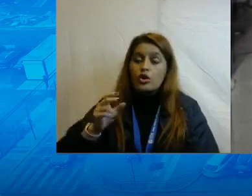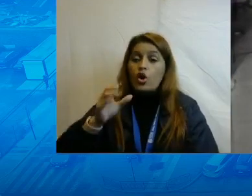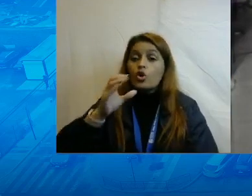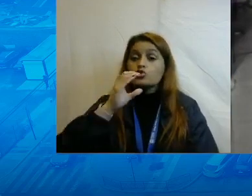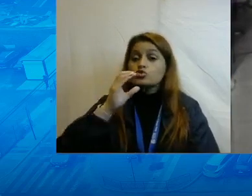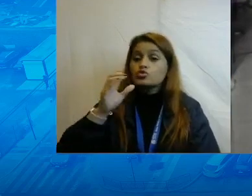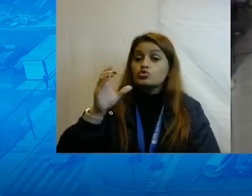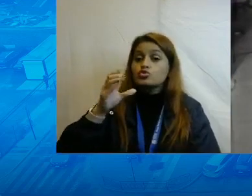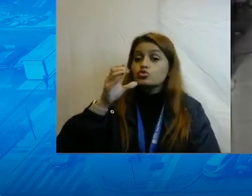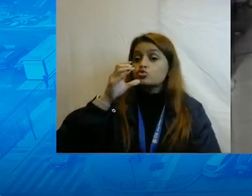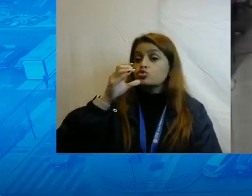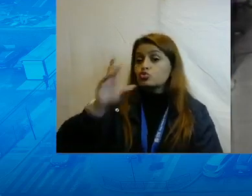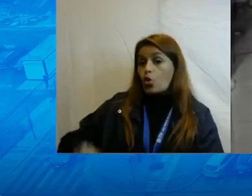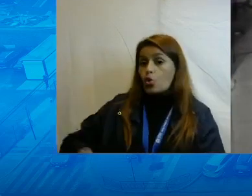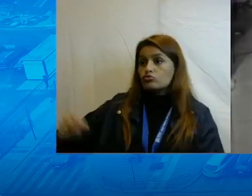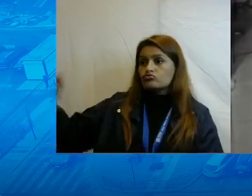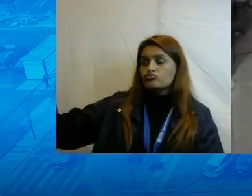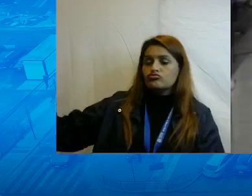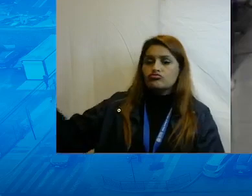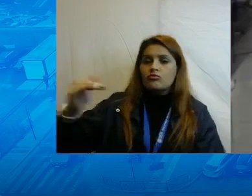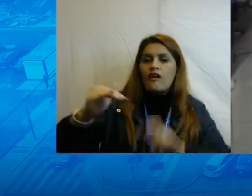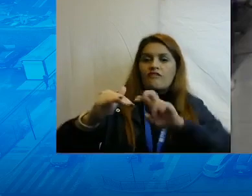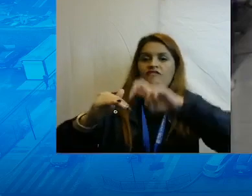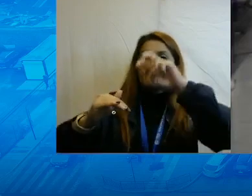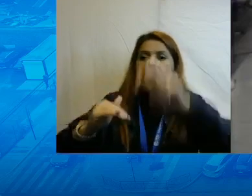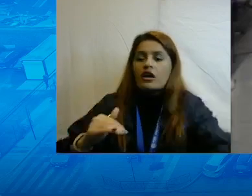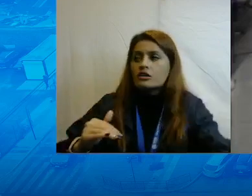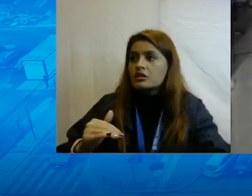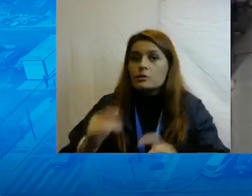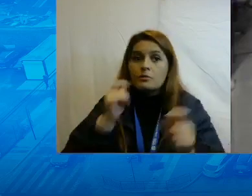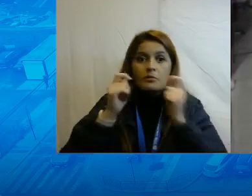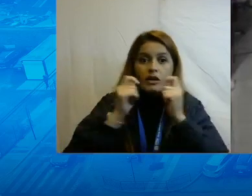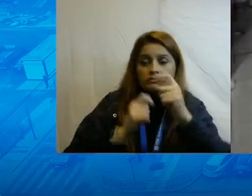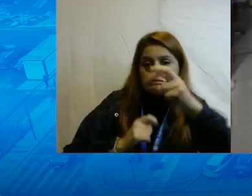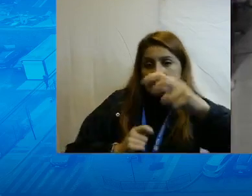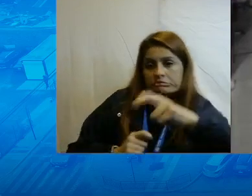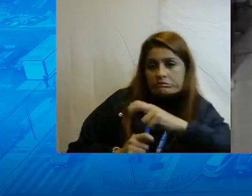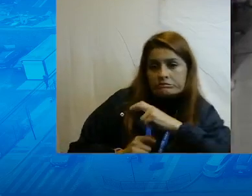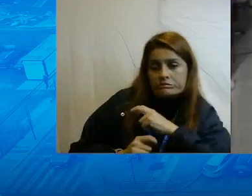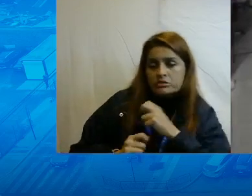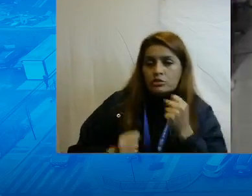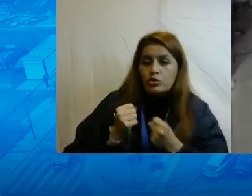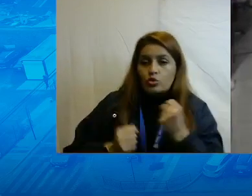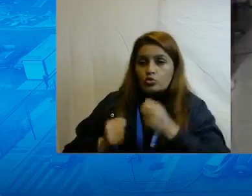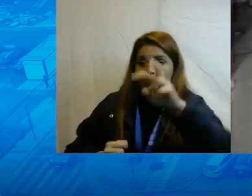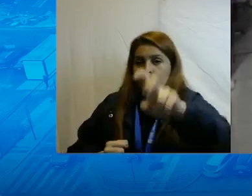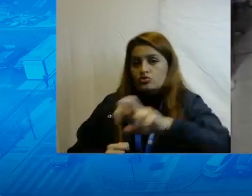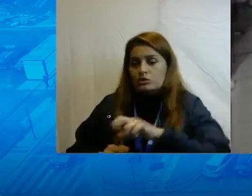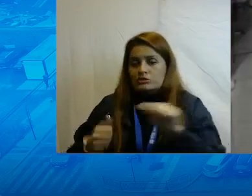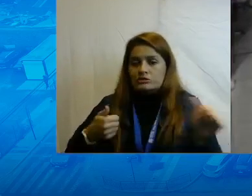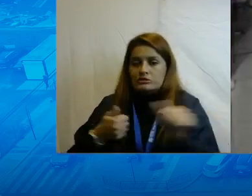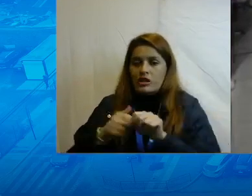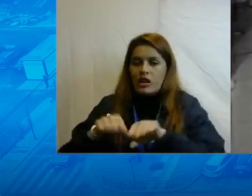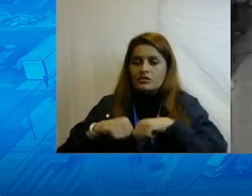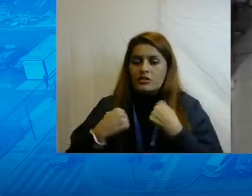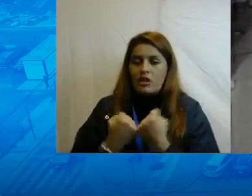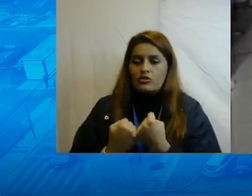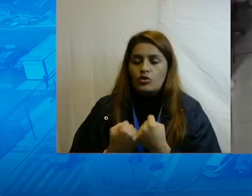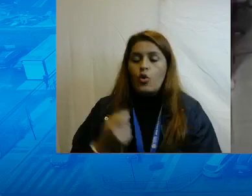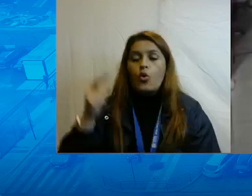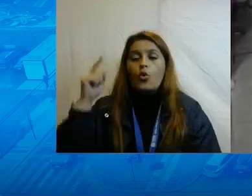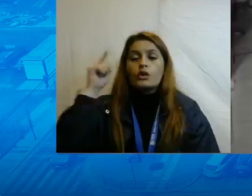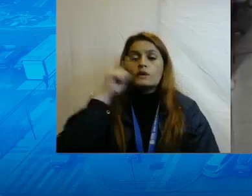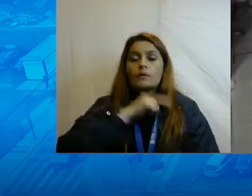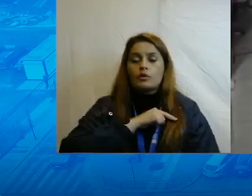a Melipilla, se baja ahí y las personas cruzan con mucho riesgo ahí frente al Héctor Pino, ahí cerca del estadio. Y lo último